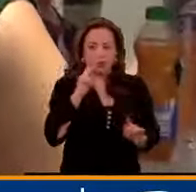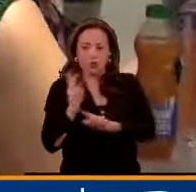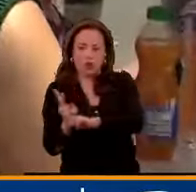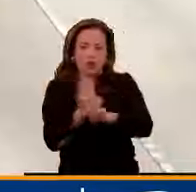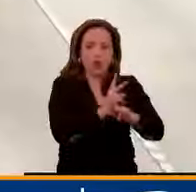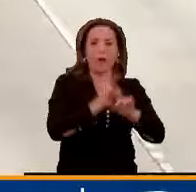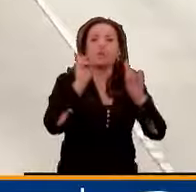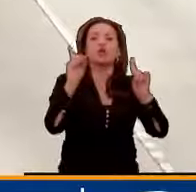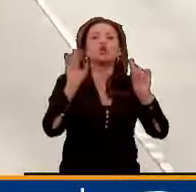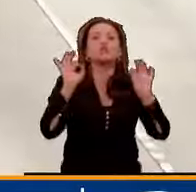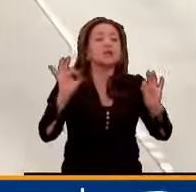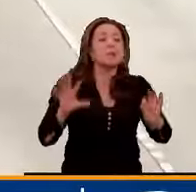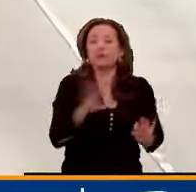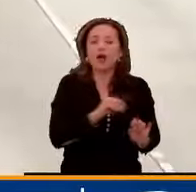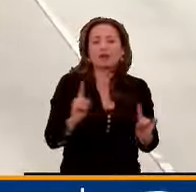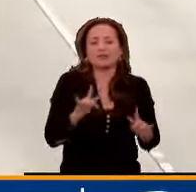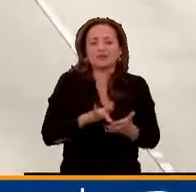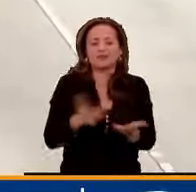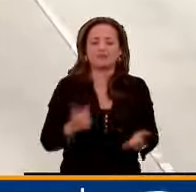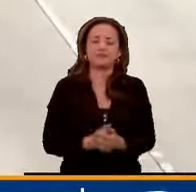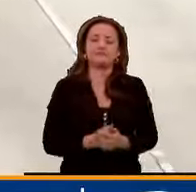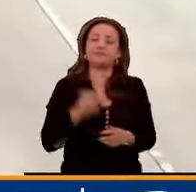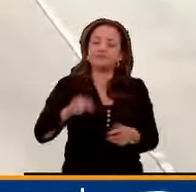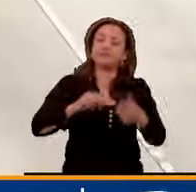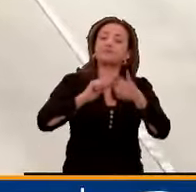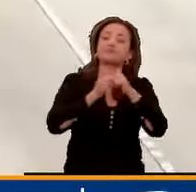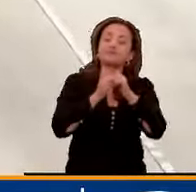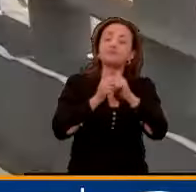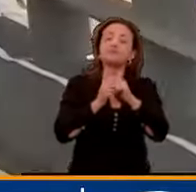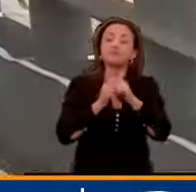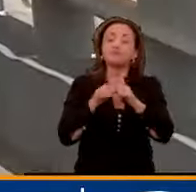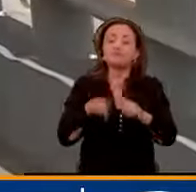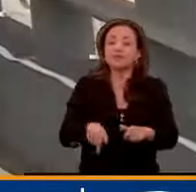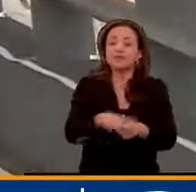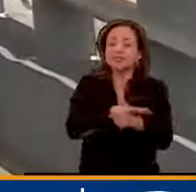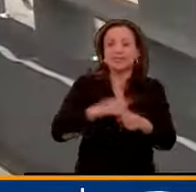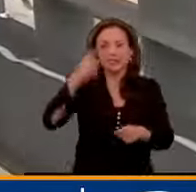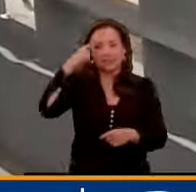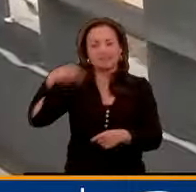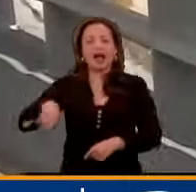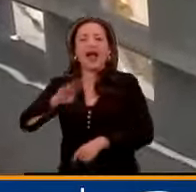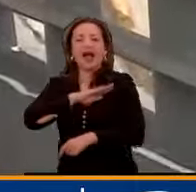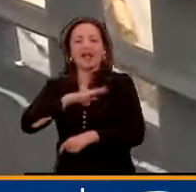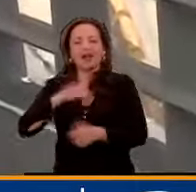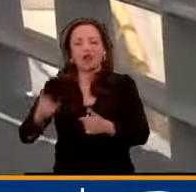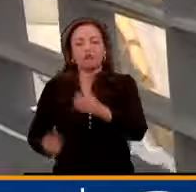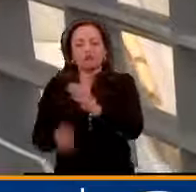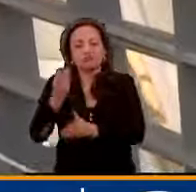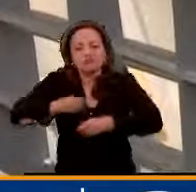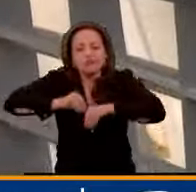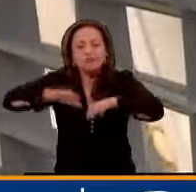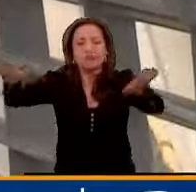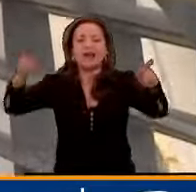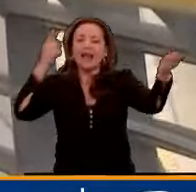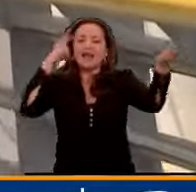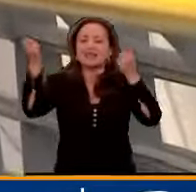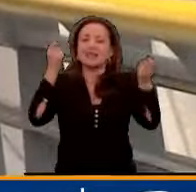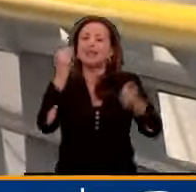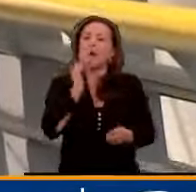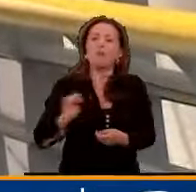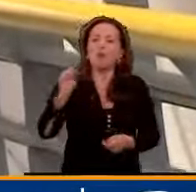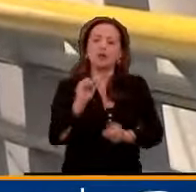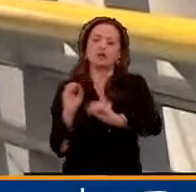siempre estamos todas. Para atacar esta problemática, la alcaldía lanzó hoy la Estrategia Mujeres, que para el caso de Transmilenio capacita